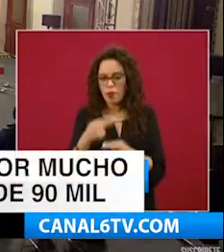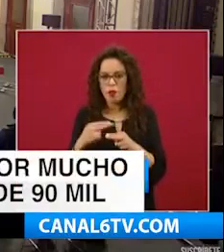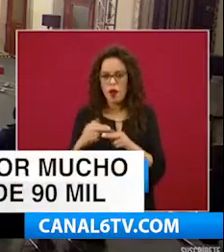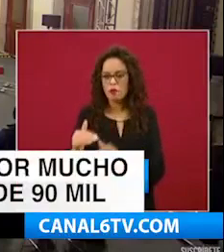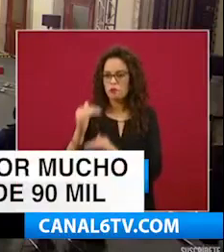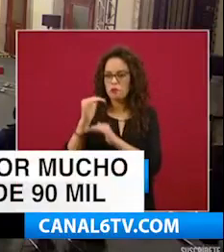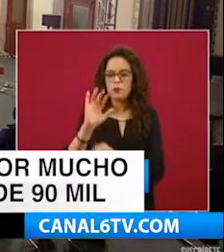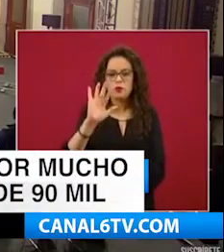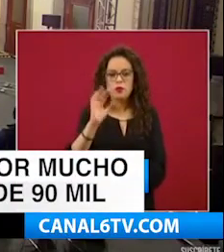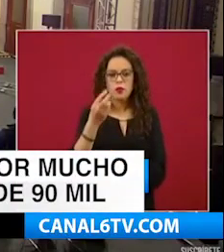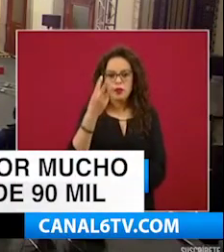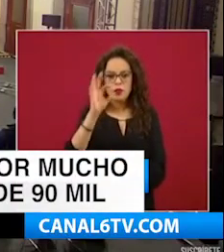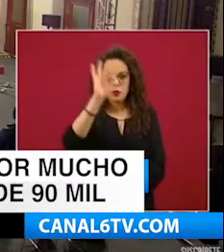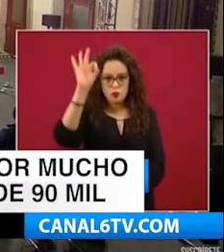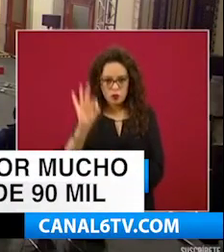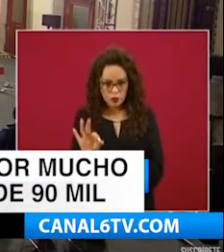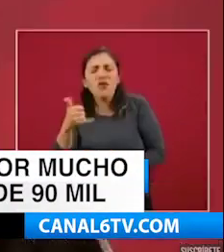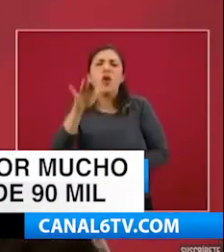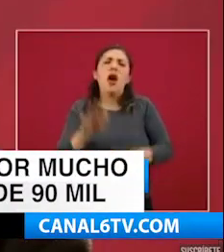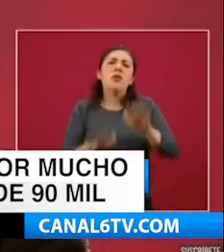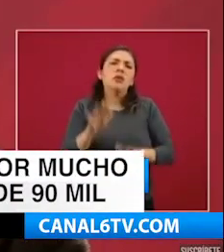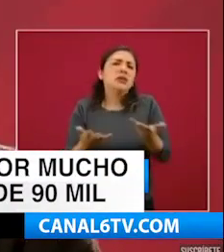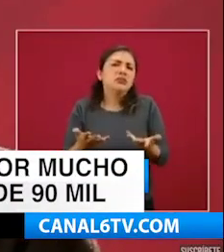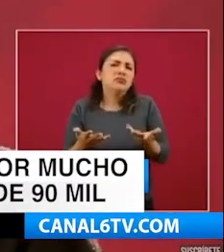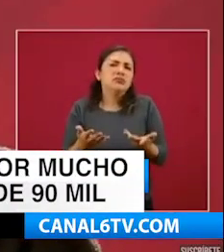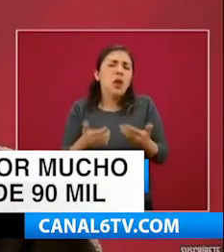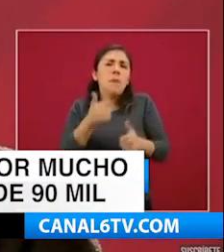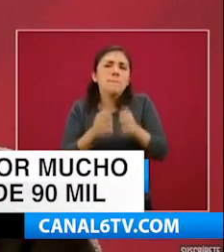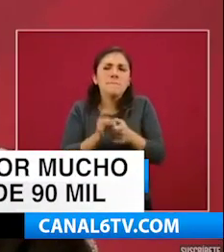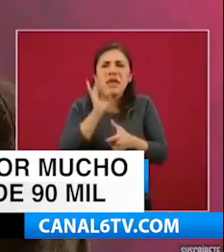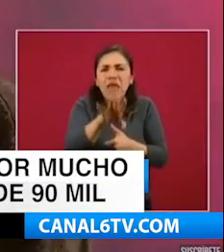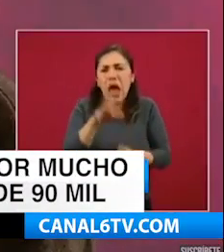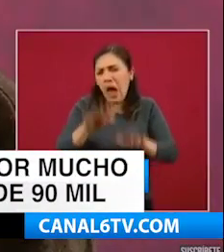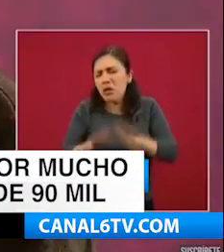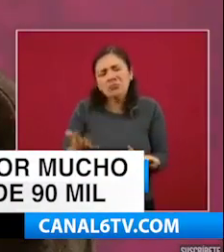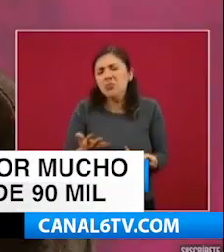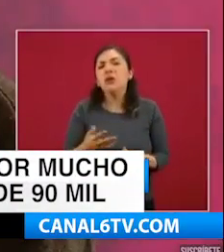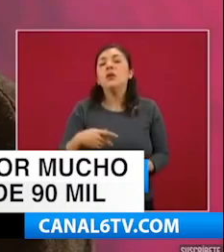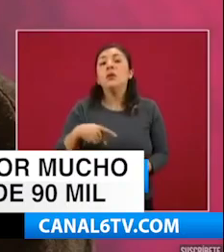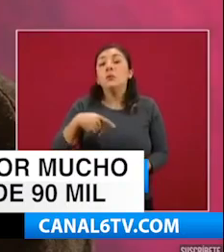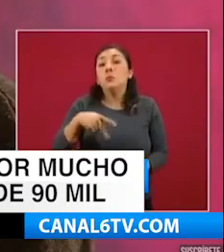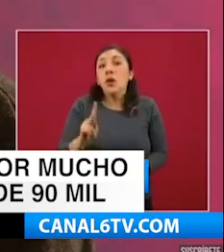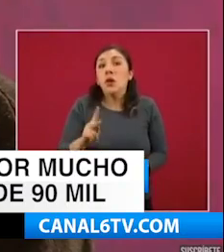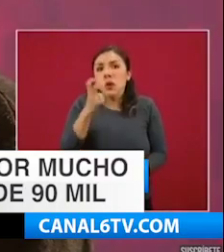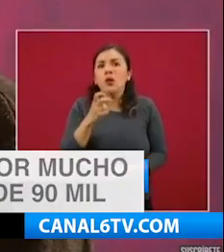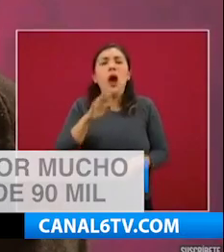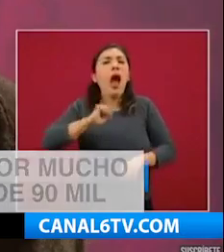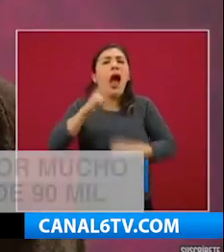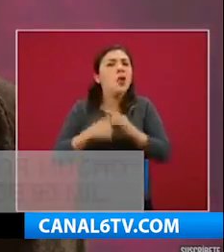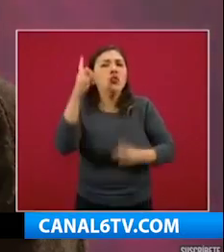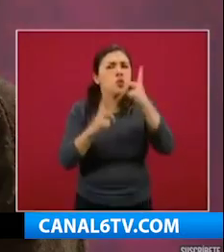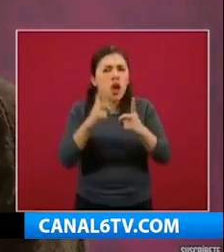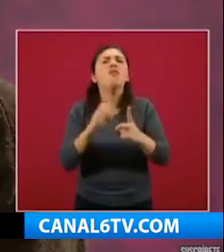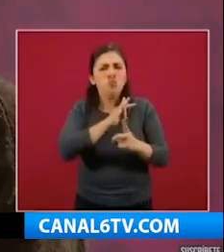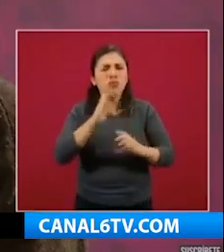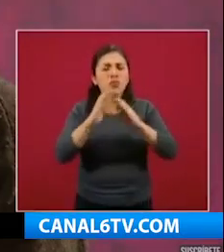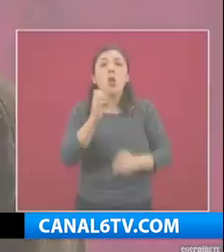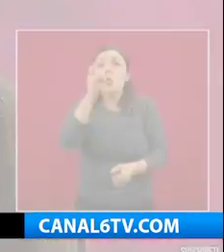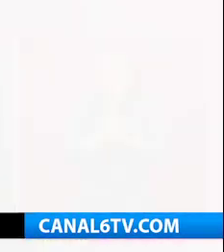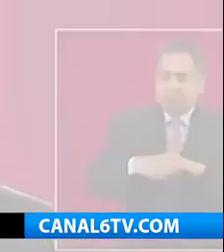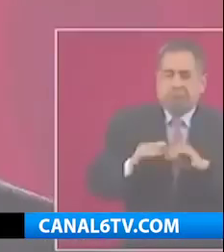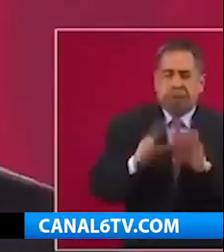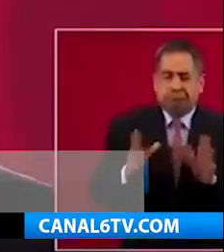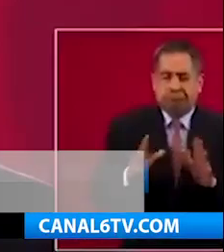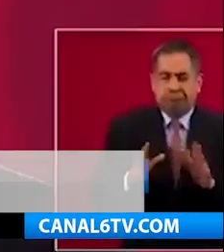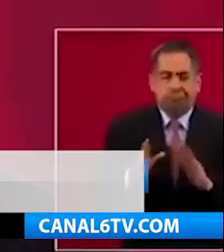rebasó los 90.000 muertos por COVID-19, lo que supera por más de 30.000 la cifra catastrófica pronosticada por el doctor Hugo